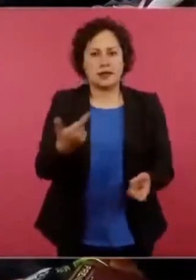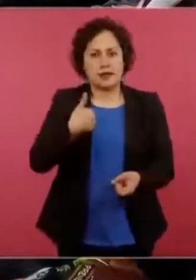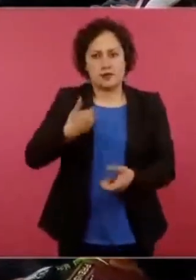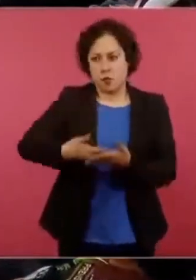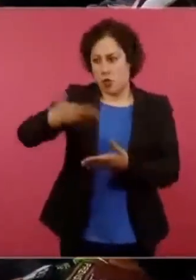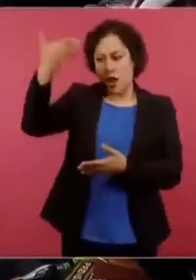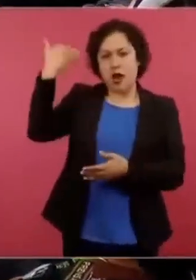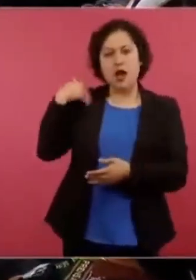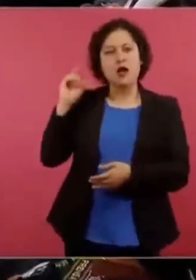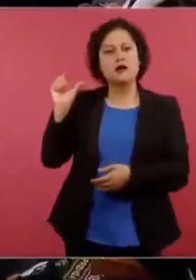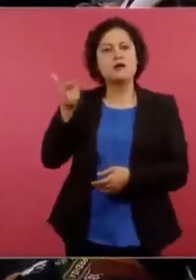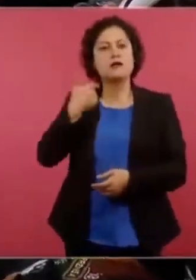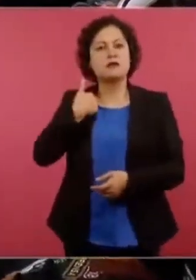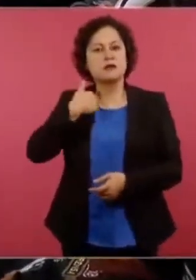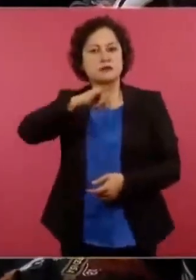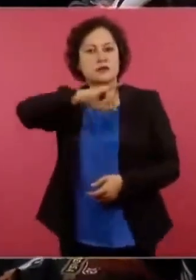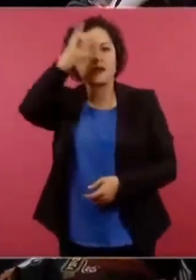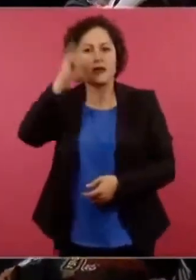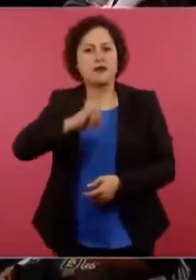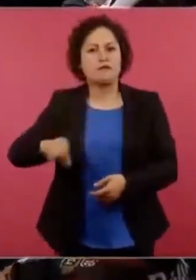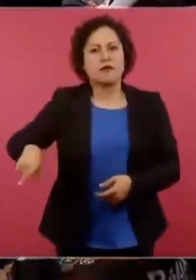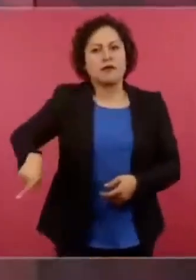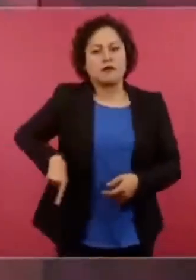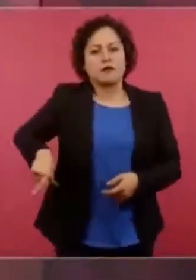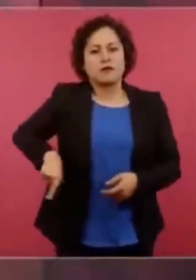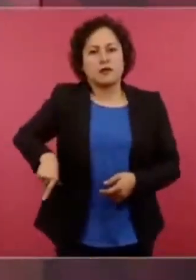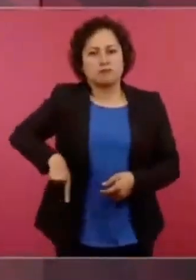Y cuando fui jefe de gobierno,